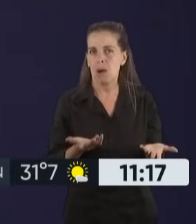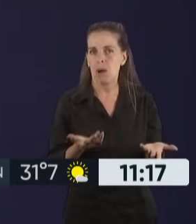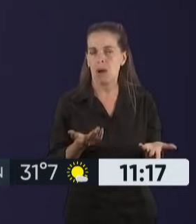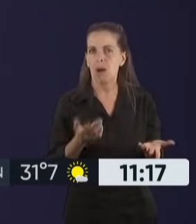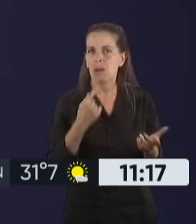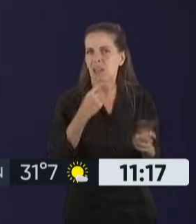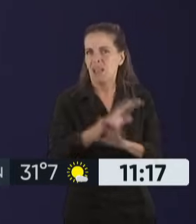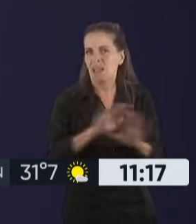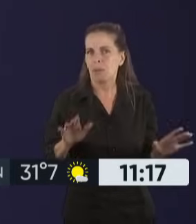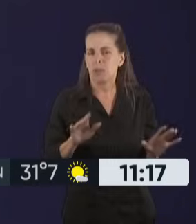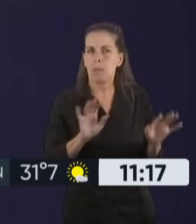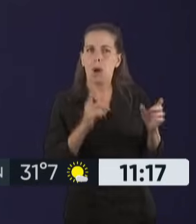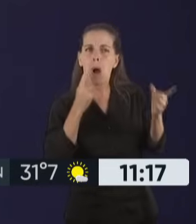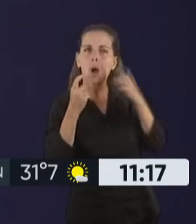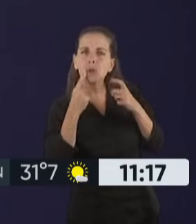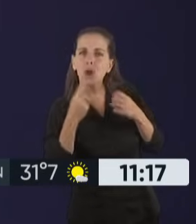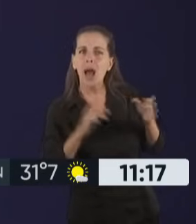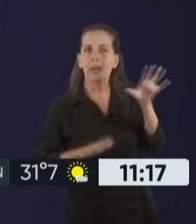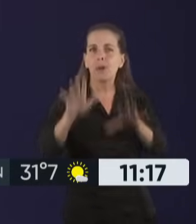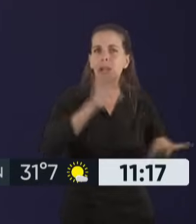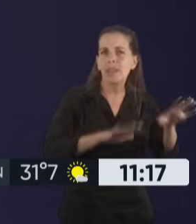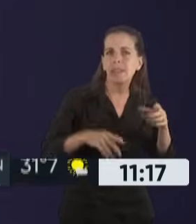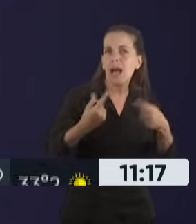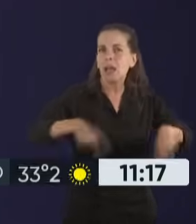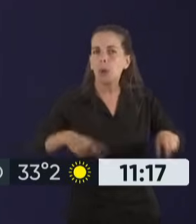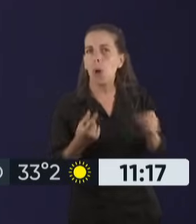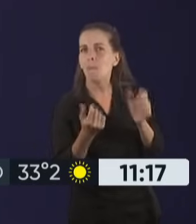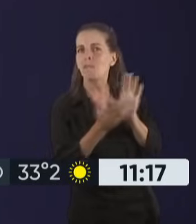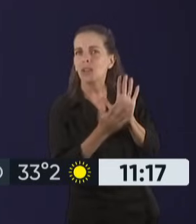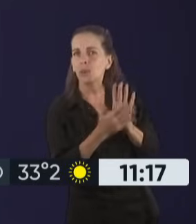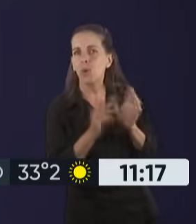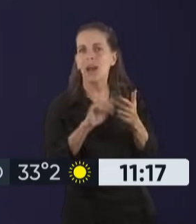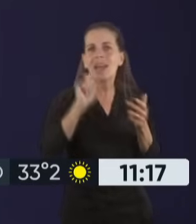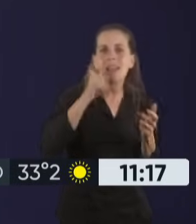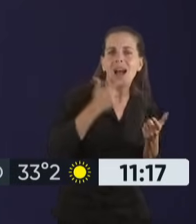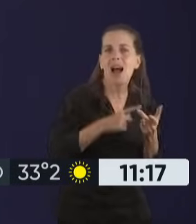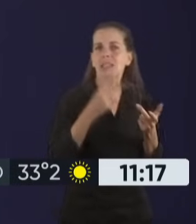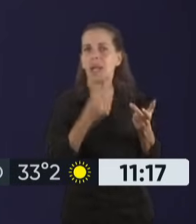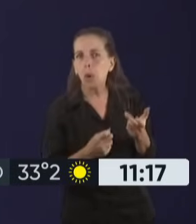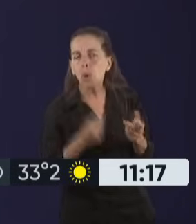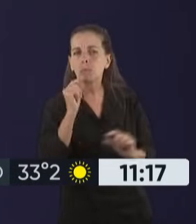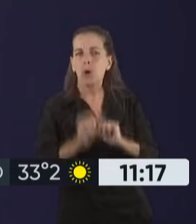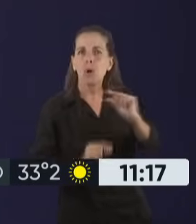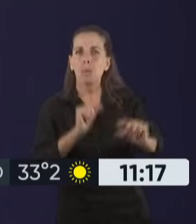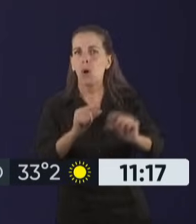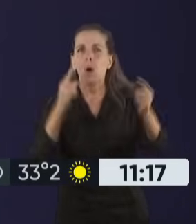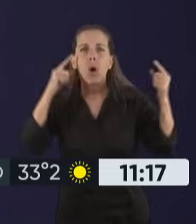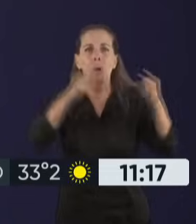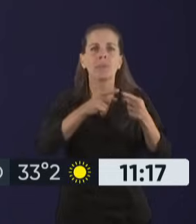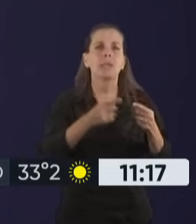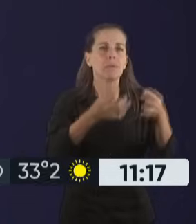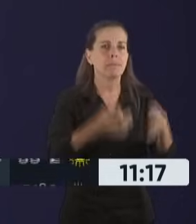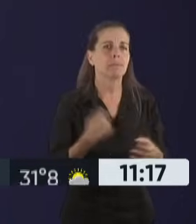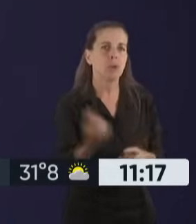¿no? Que es ir regularizando y sincerando el esquema de tarifas y de a poco cumplir nuestro objetivo, que